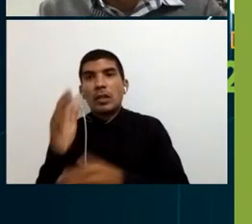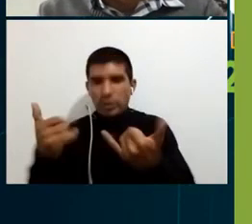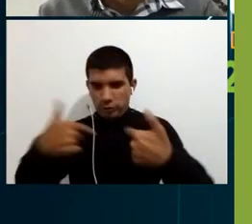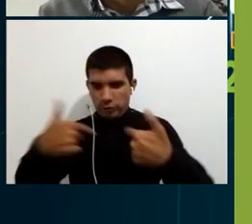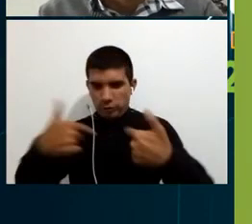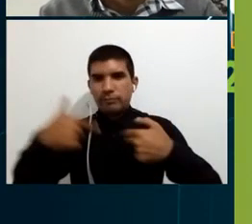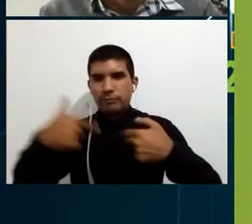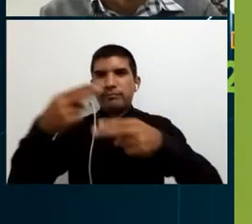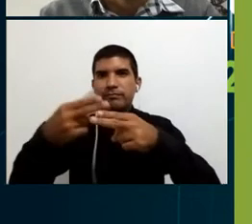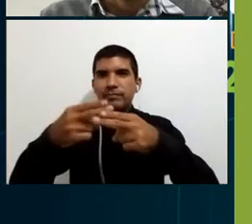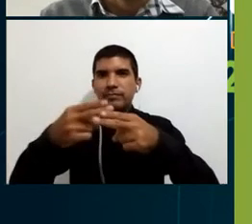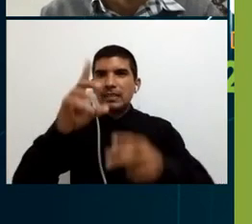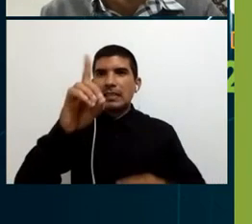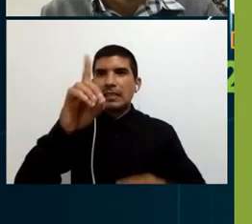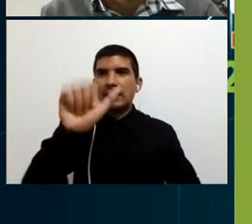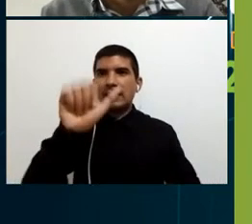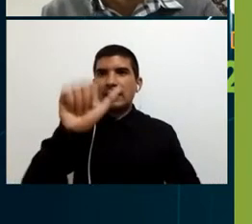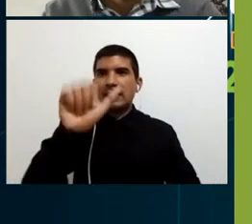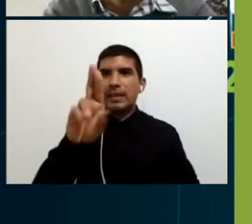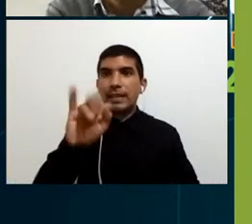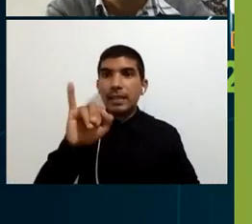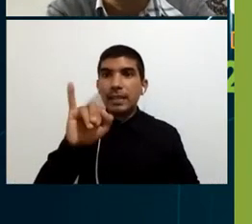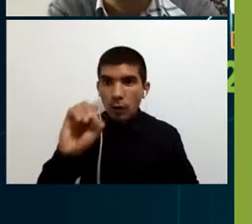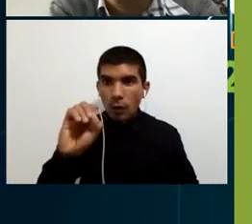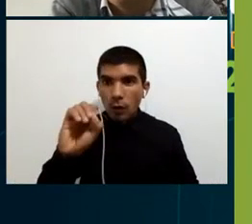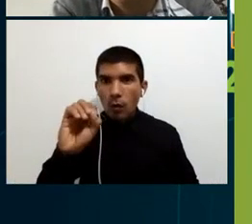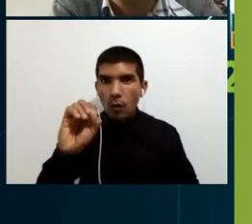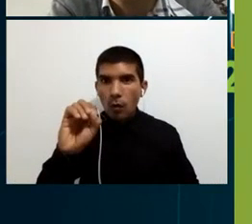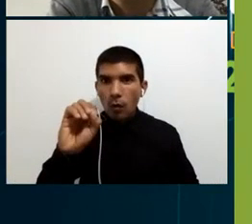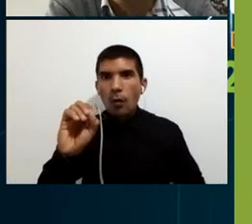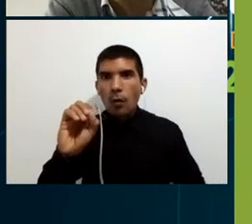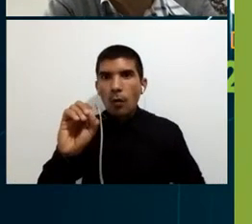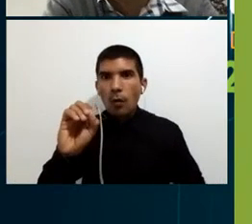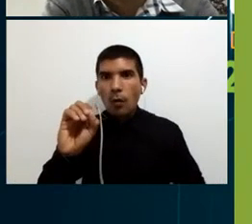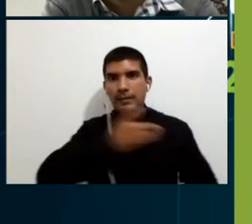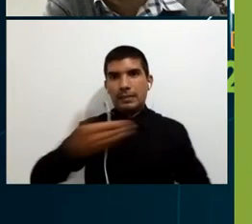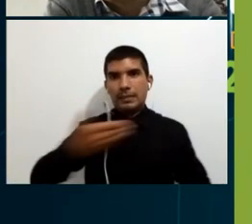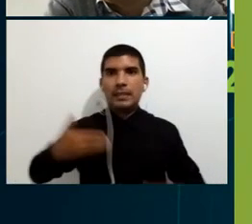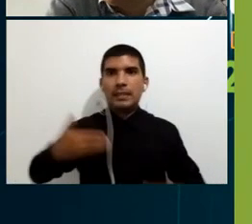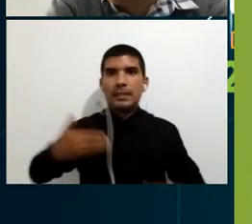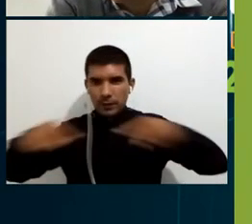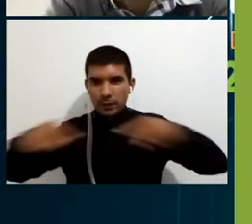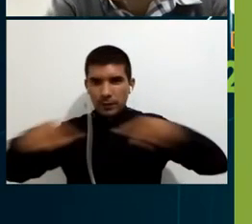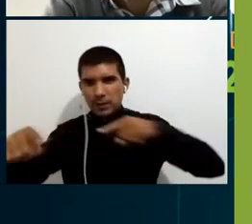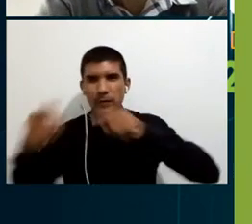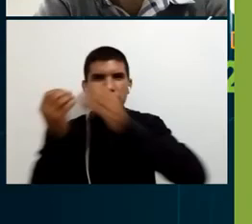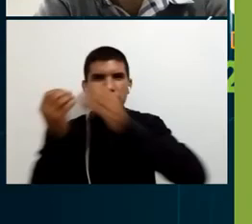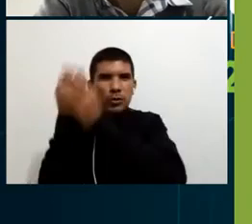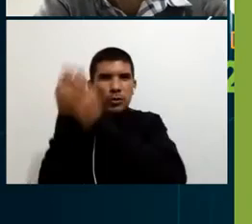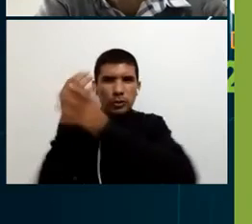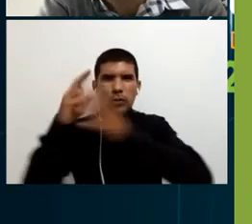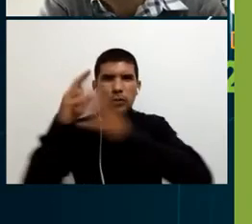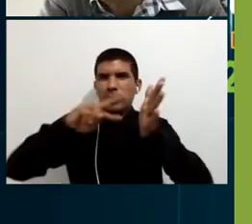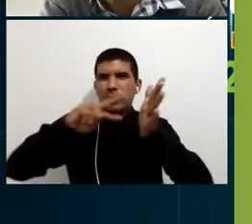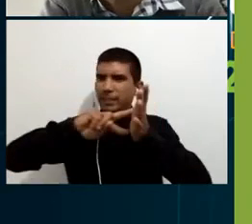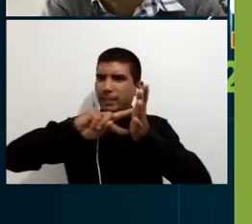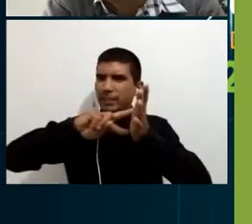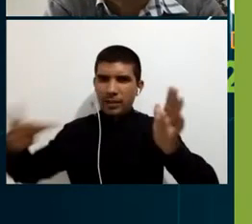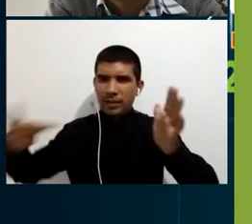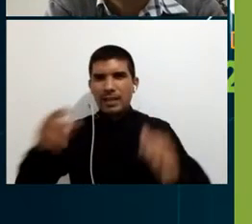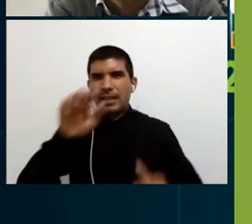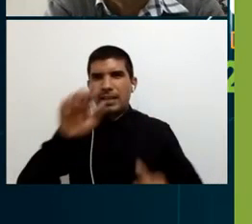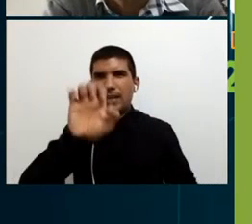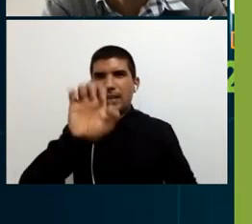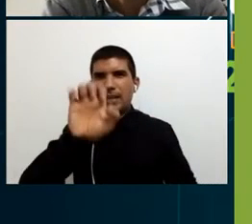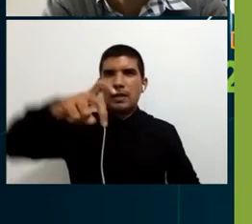el vicepresidente ejecutivo de Nuevos Negocios, Innovación y Tecnología de EPM. Y hoy tengo el gusto